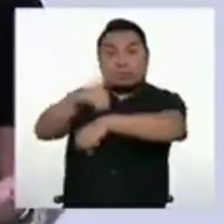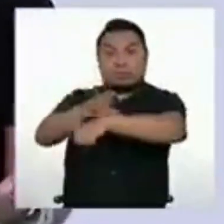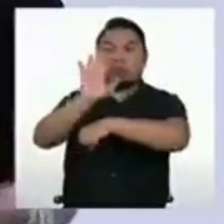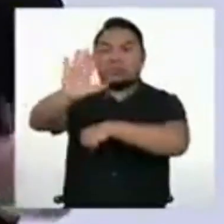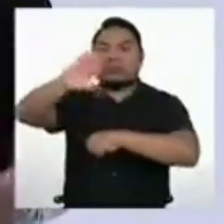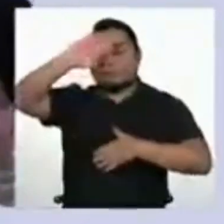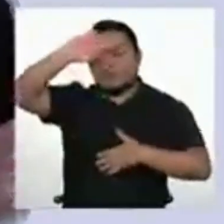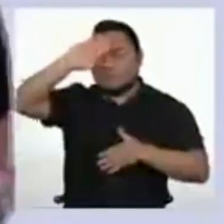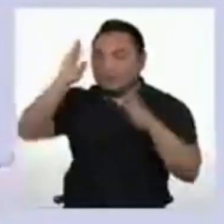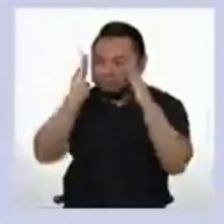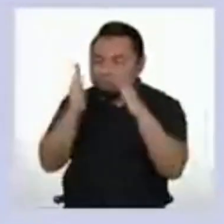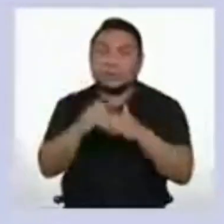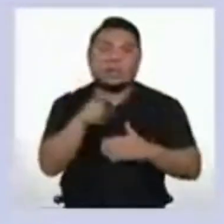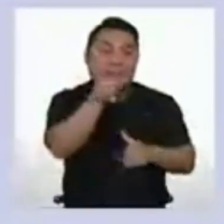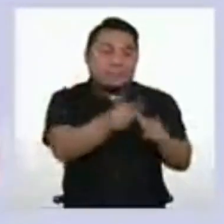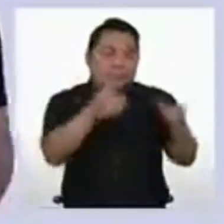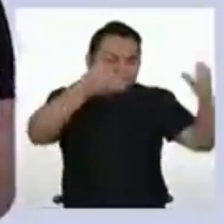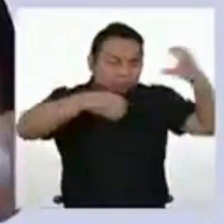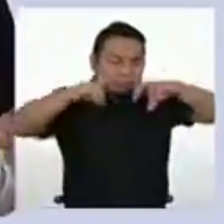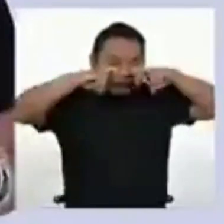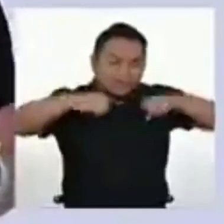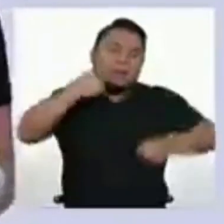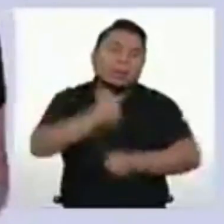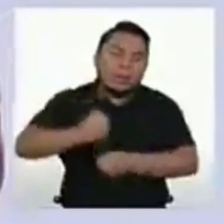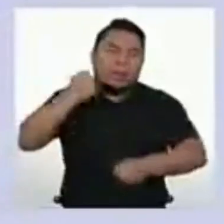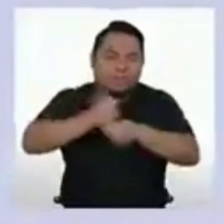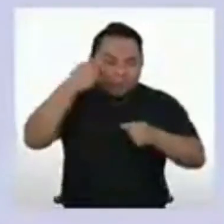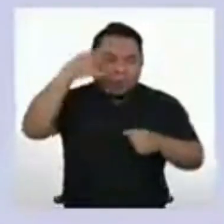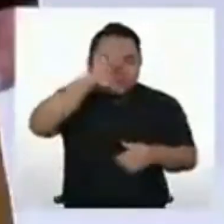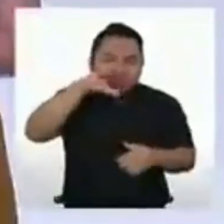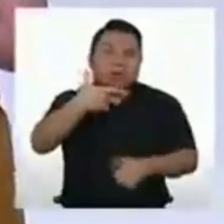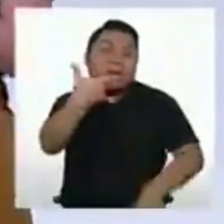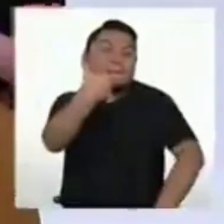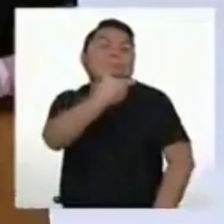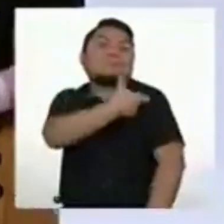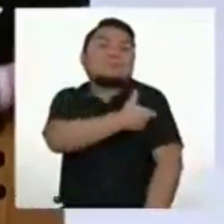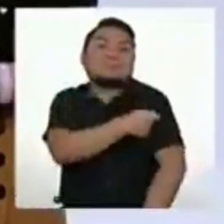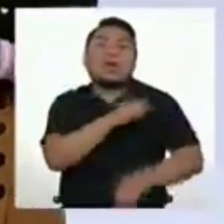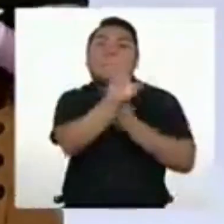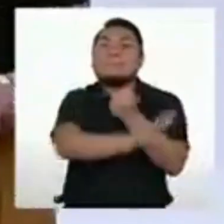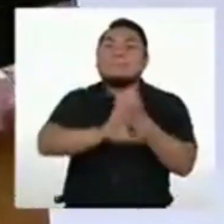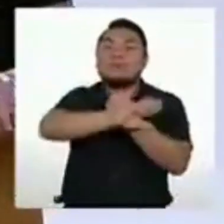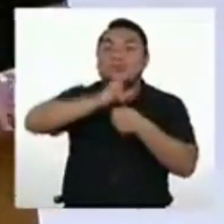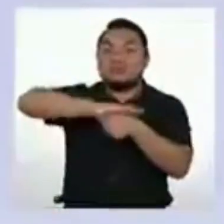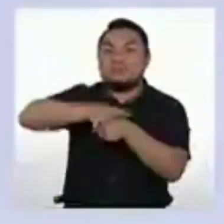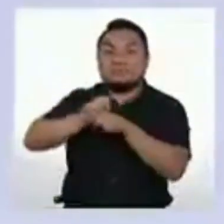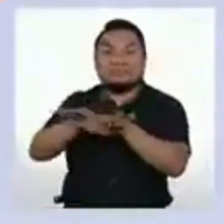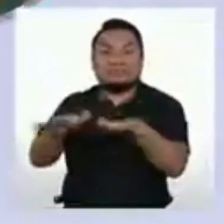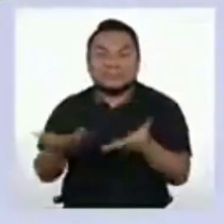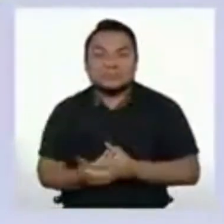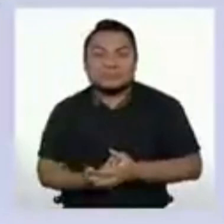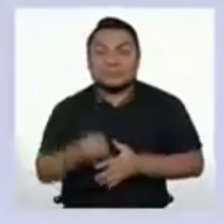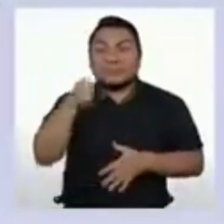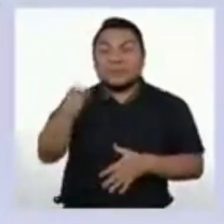a enfermos, a nuestros científicos trabajando incansablemente para encontrar la vacuna que nos proteja del coronavirus.